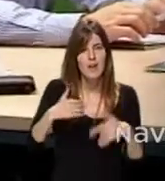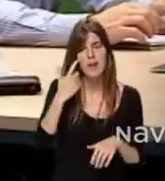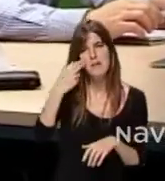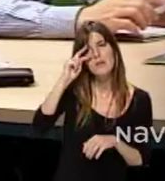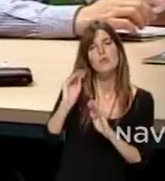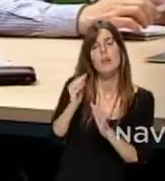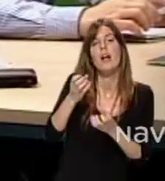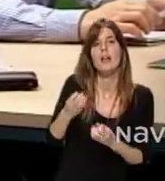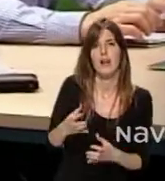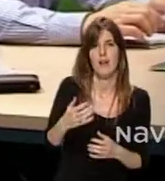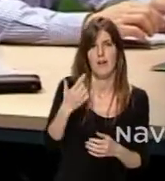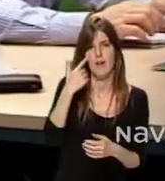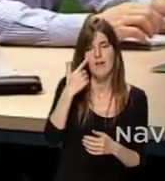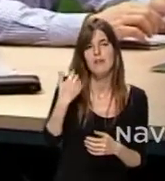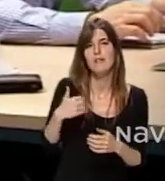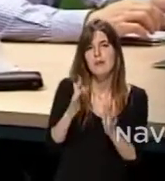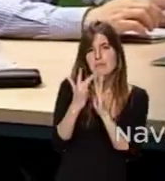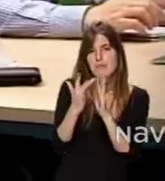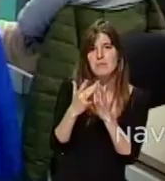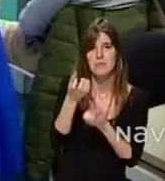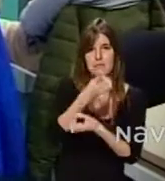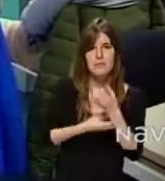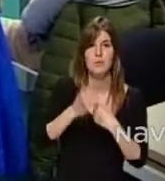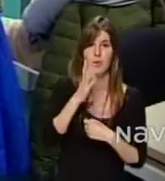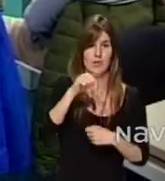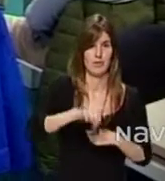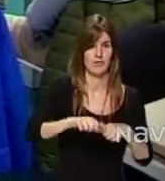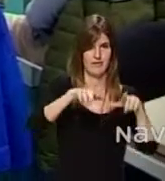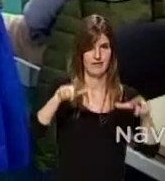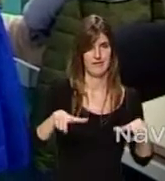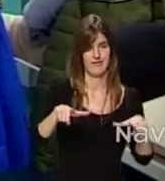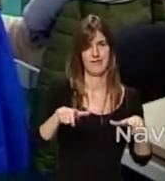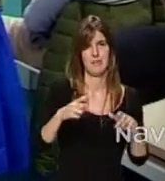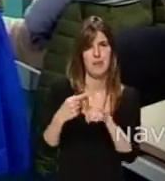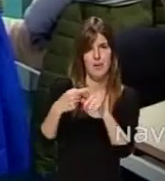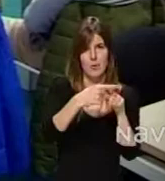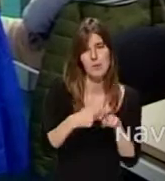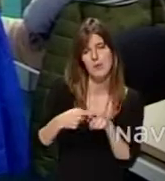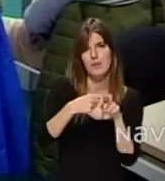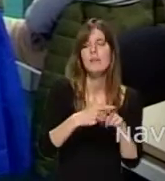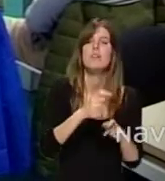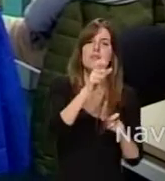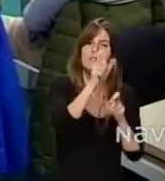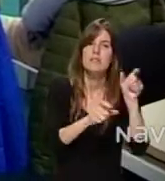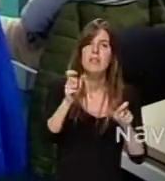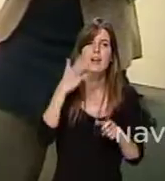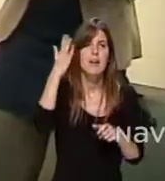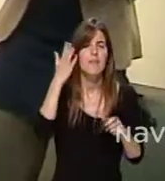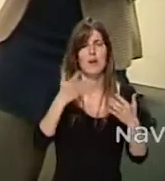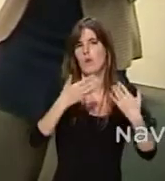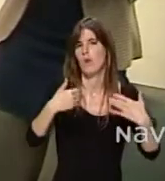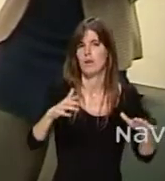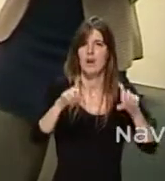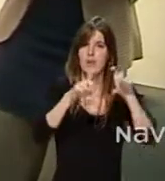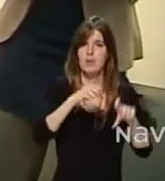dado el paso y estaban dados de alta como autónomos. Entonces por eso creamos el Vibro Autónomo. CEIN de hecho está para atender a todos los emprendedores de Navarra, para